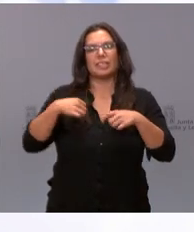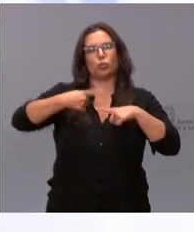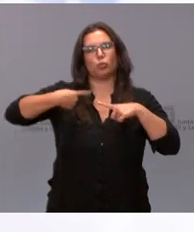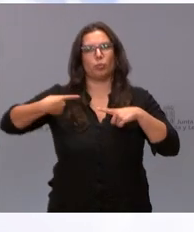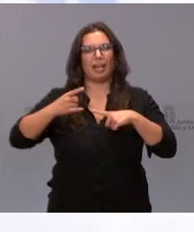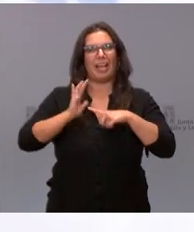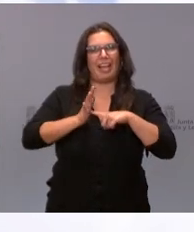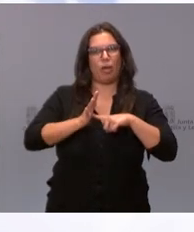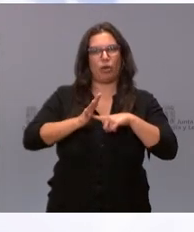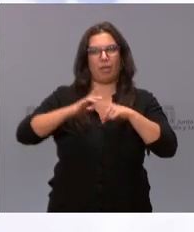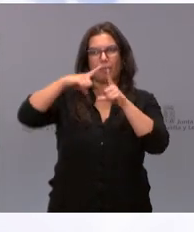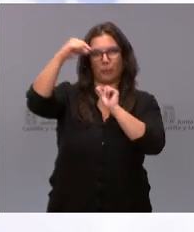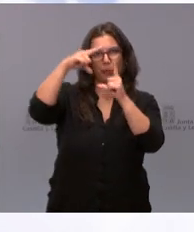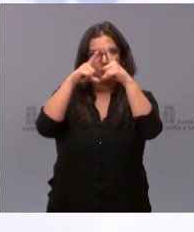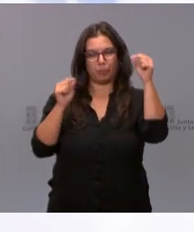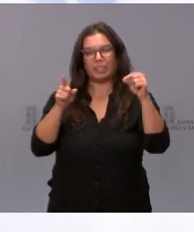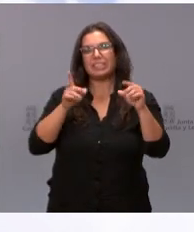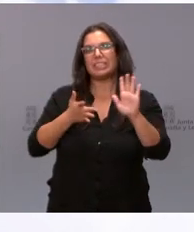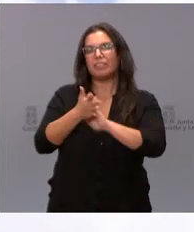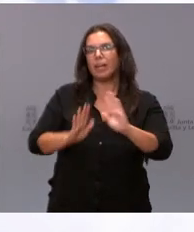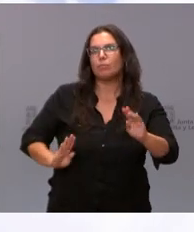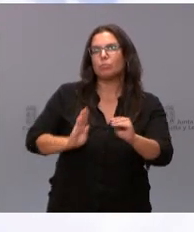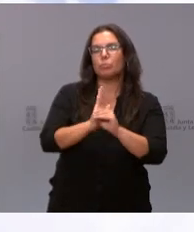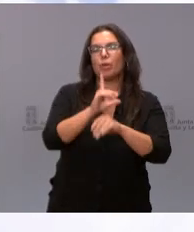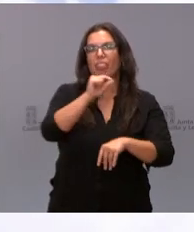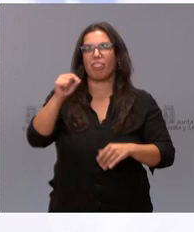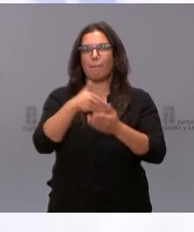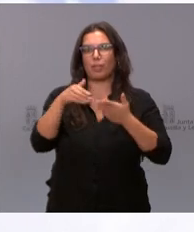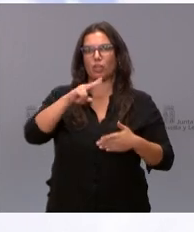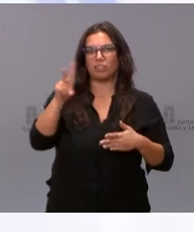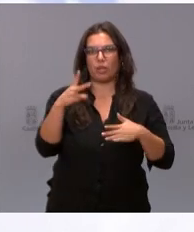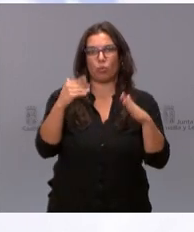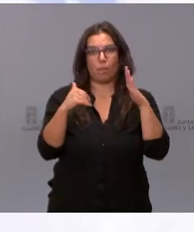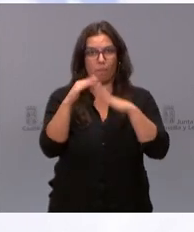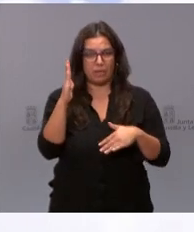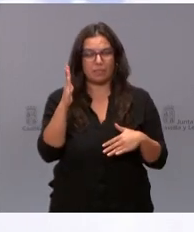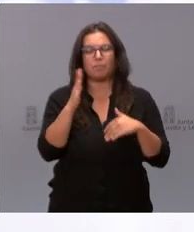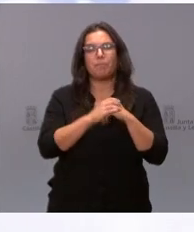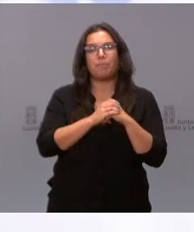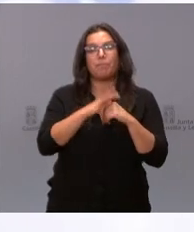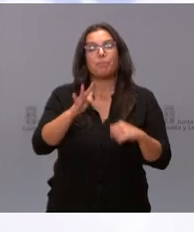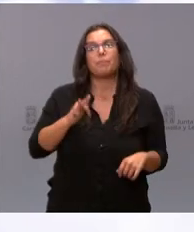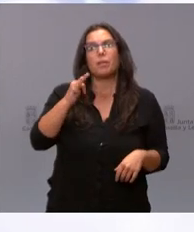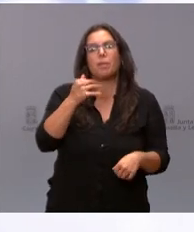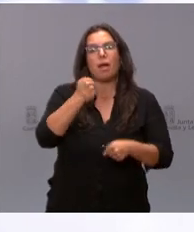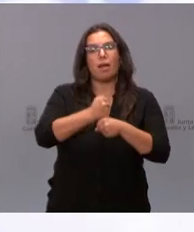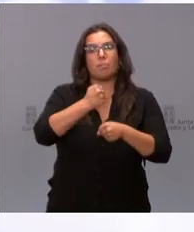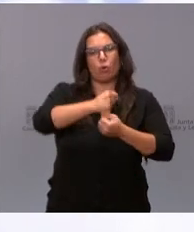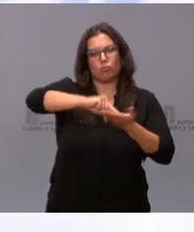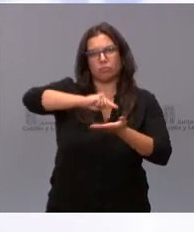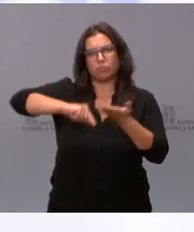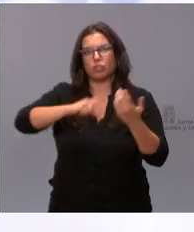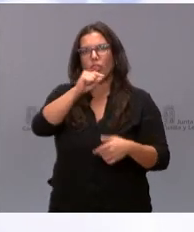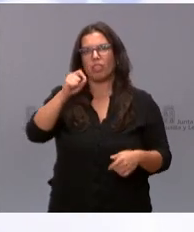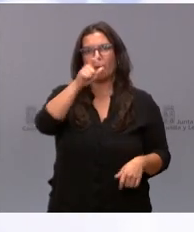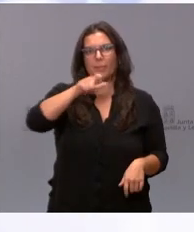que supondrá una inversión de más de 100 millones de euros y además dará empleo a más de 100 personas